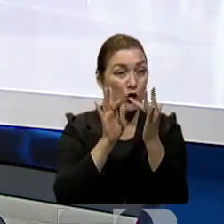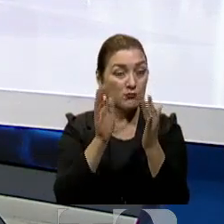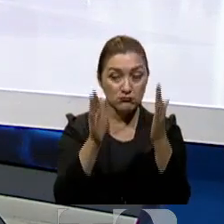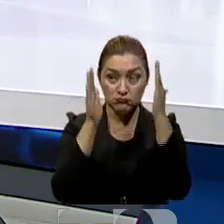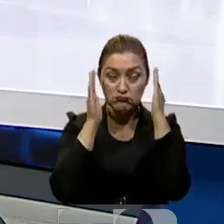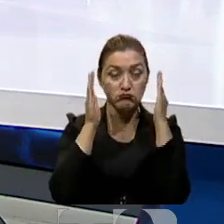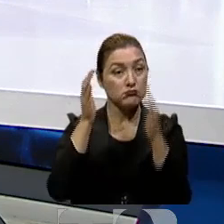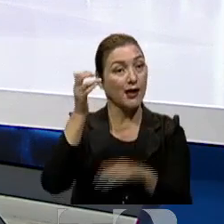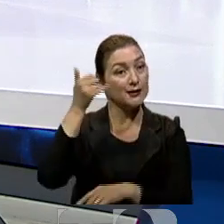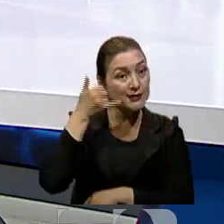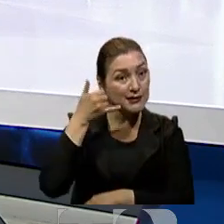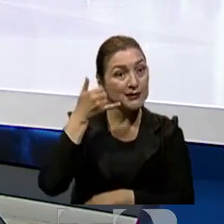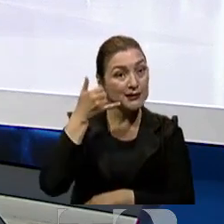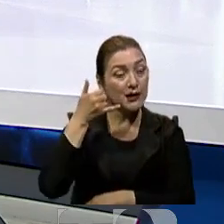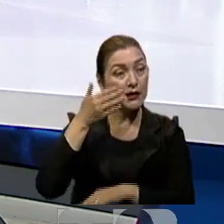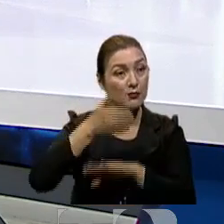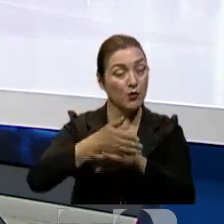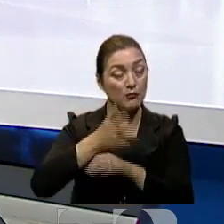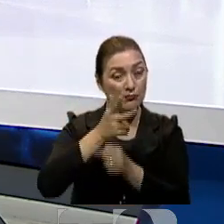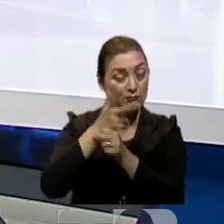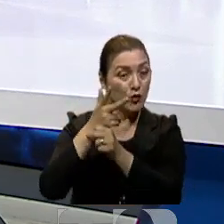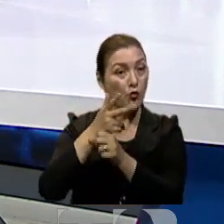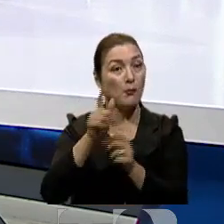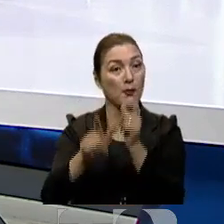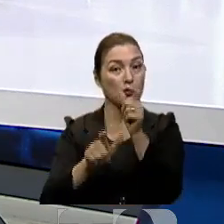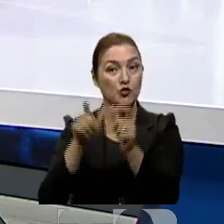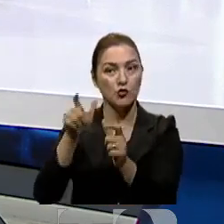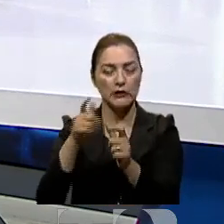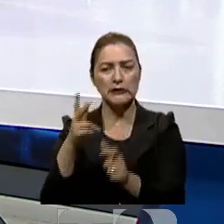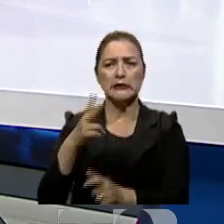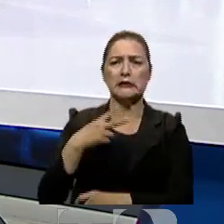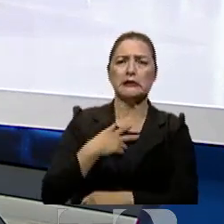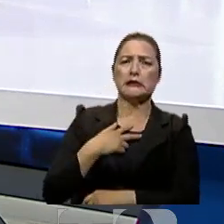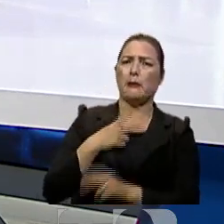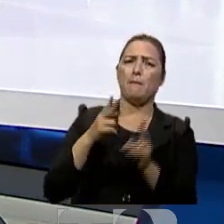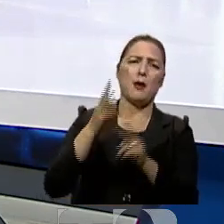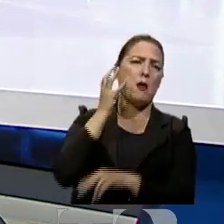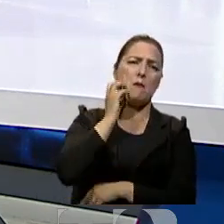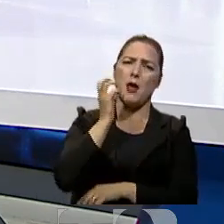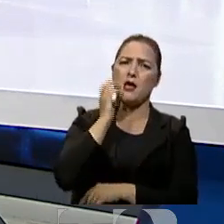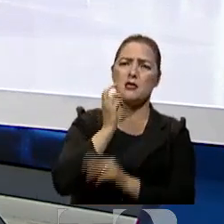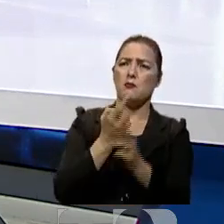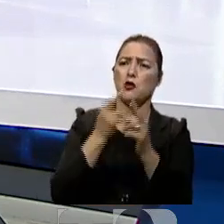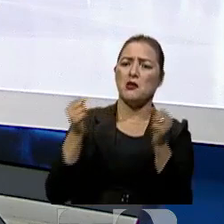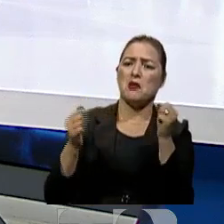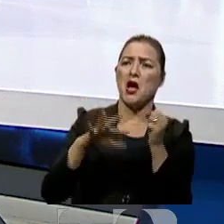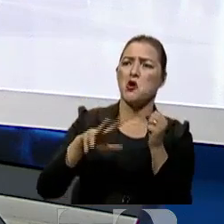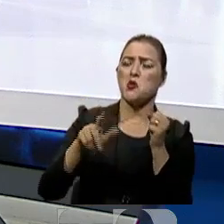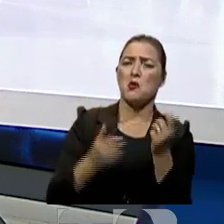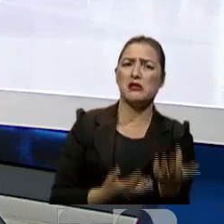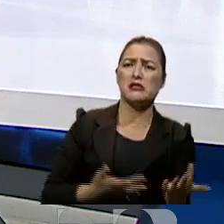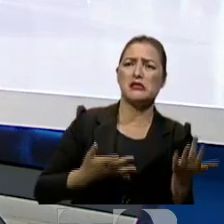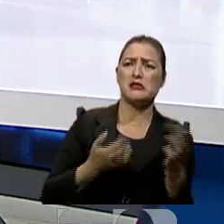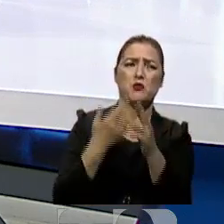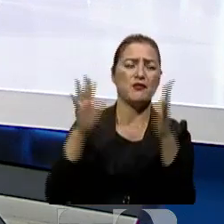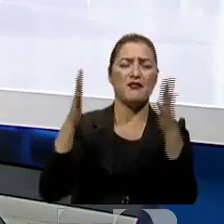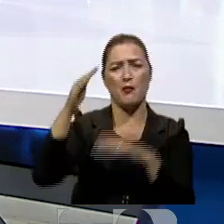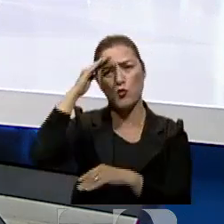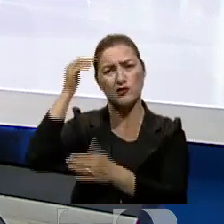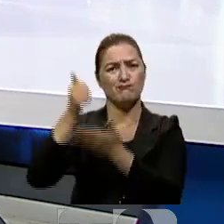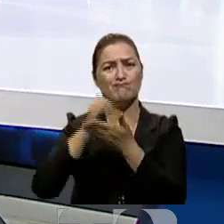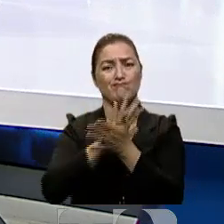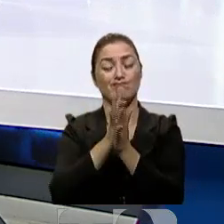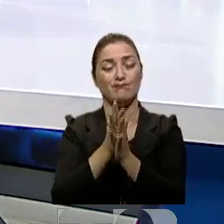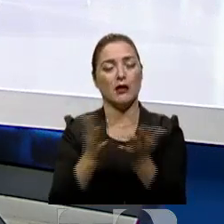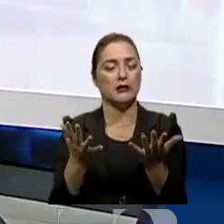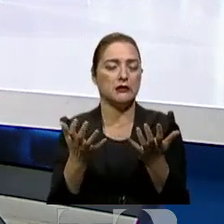estar pendientes. Seguro, después de este reportaje, varios ciudadanos que también están esperando respuestas de su auto robado o de alguna pertenencia robada, pues van